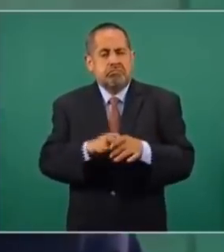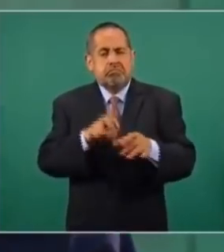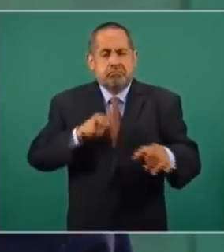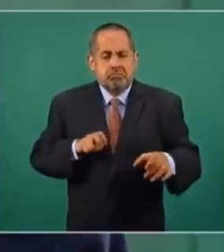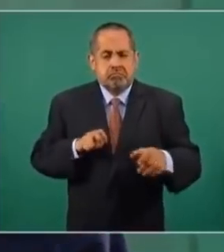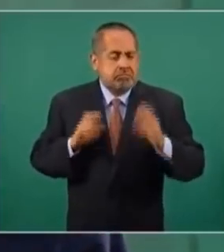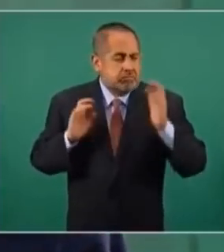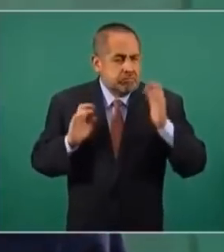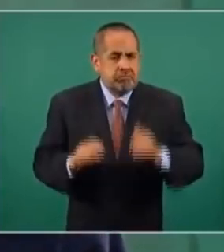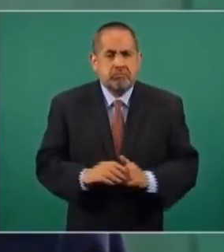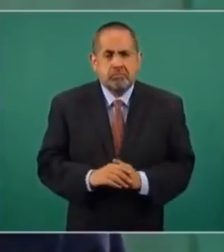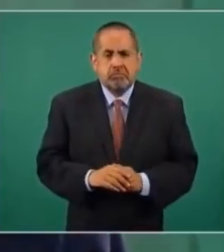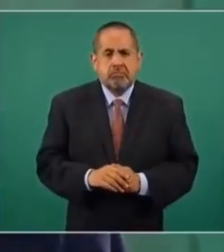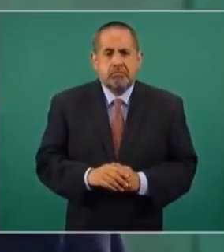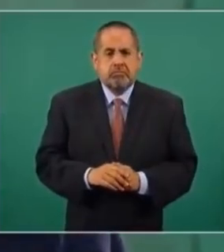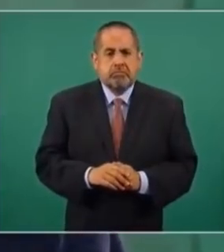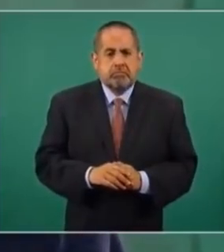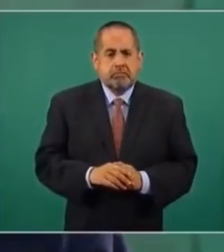estar,